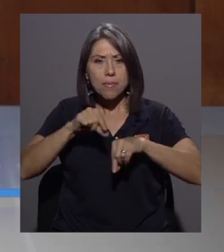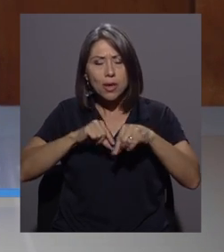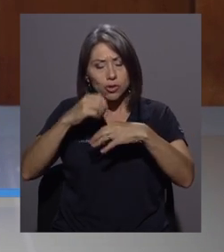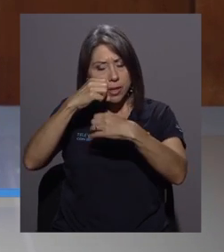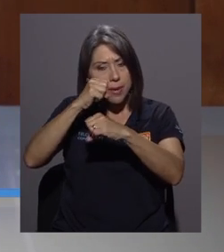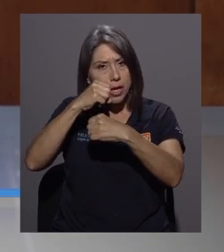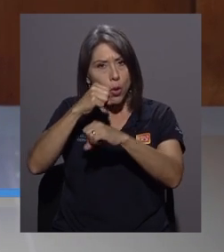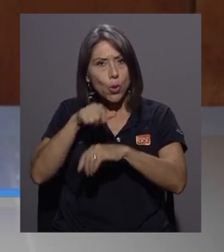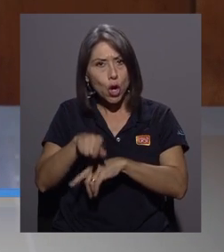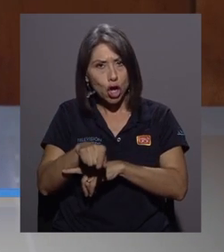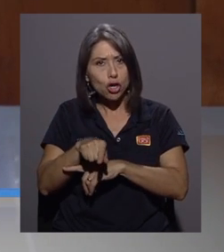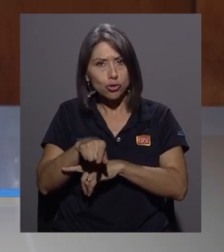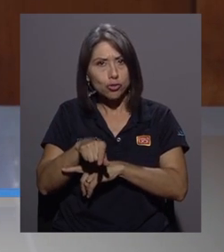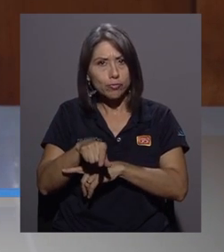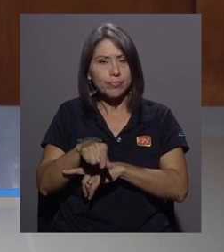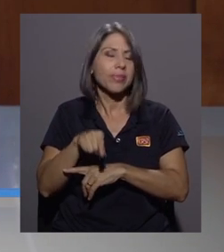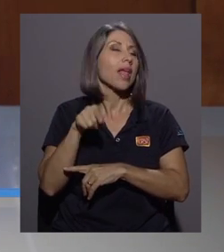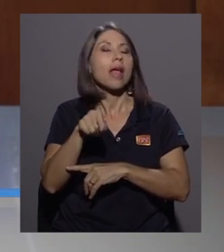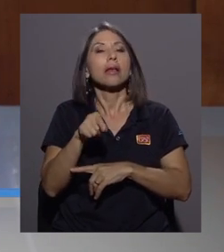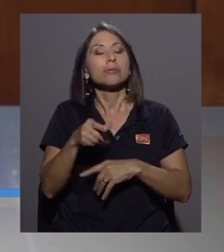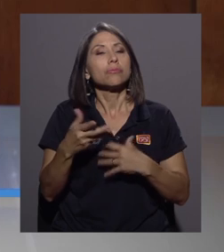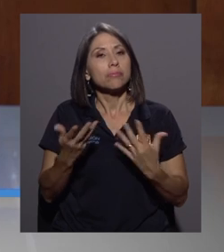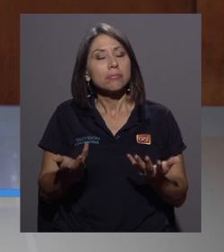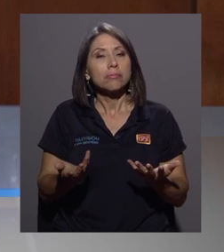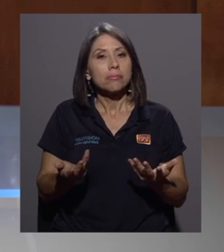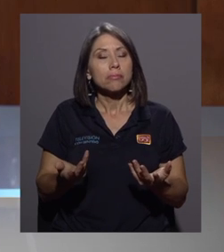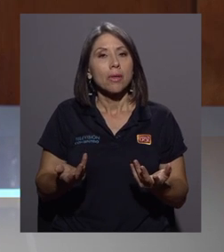microbiológicos. Consistieron en la